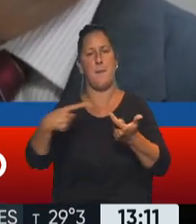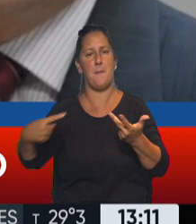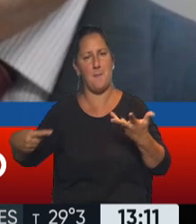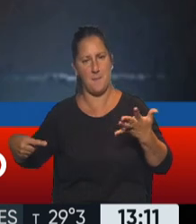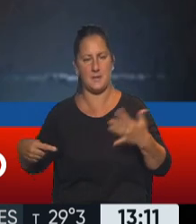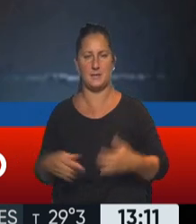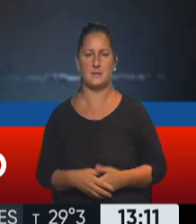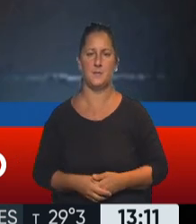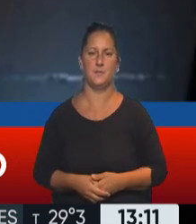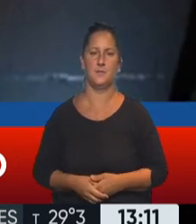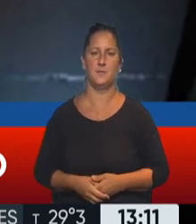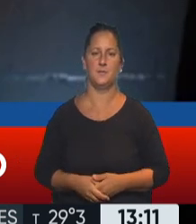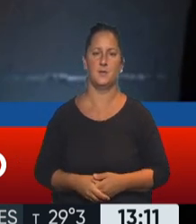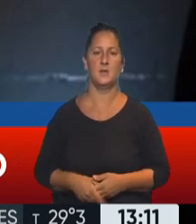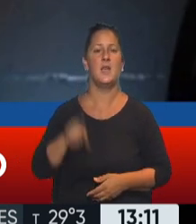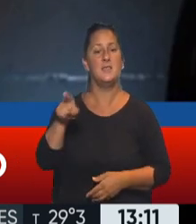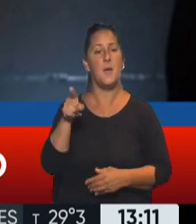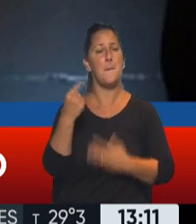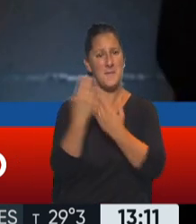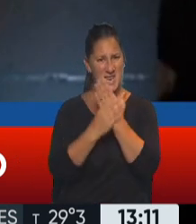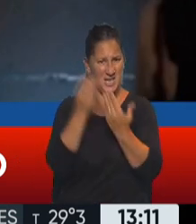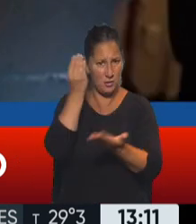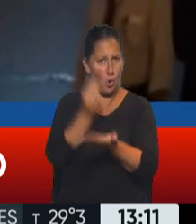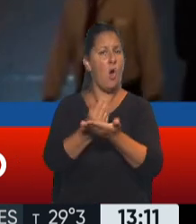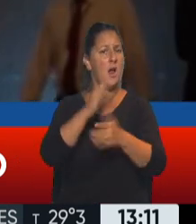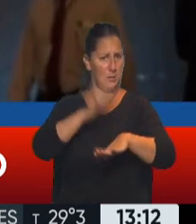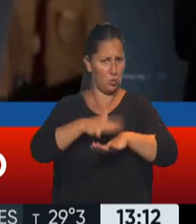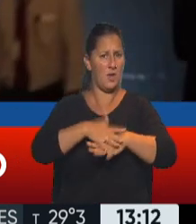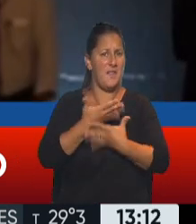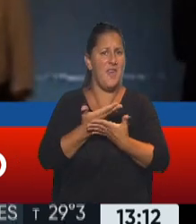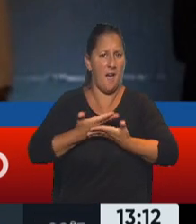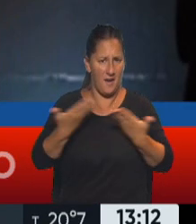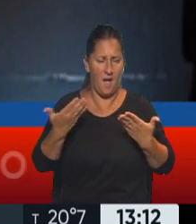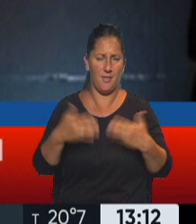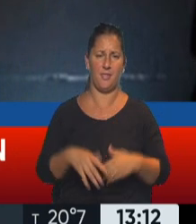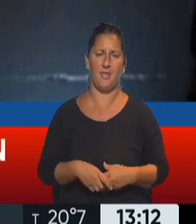ratificado. No, ser ministro es una responsabilidad enorme, entonces esperamos